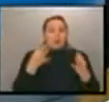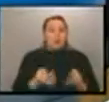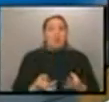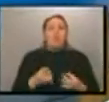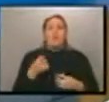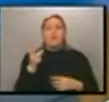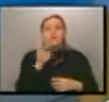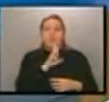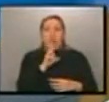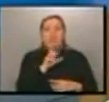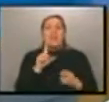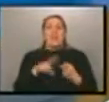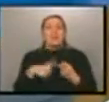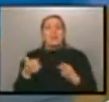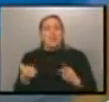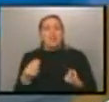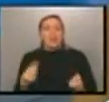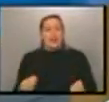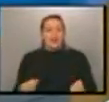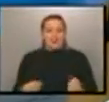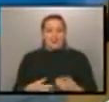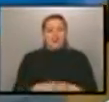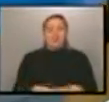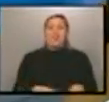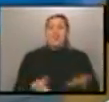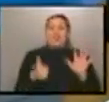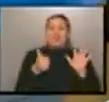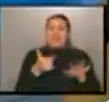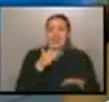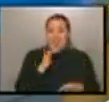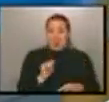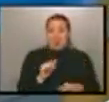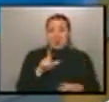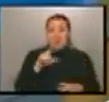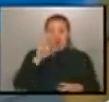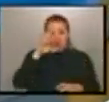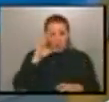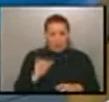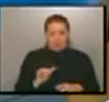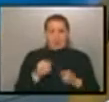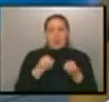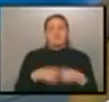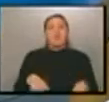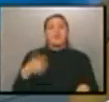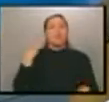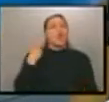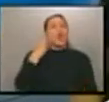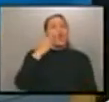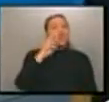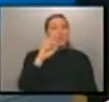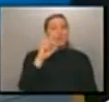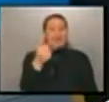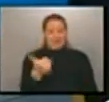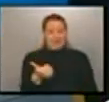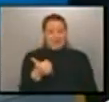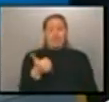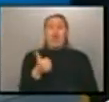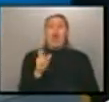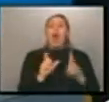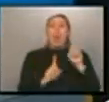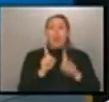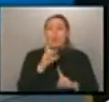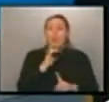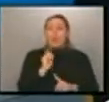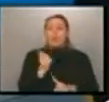mujer, de su mujer? Seis causas, López, que empezaron en el año 2006, algunas de las cuales